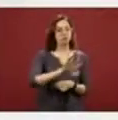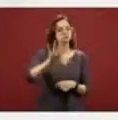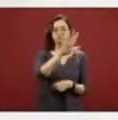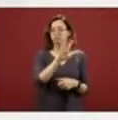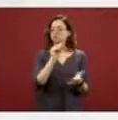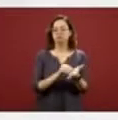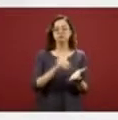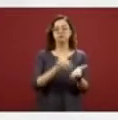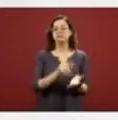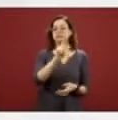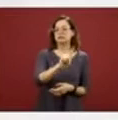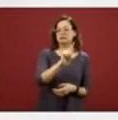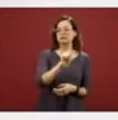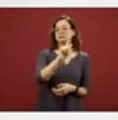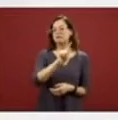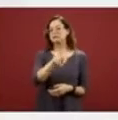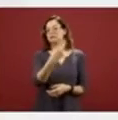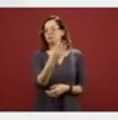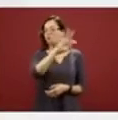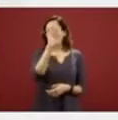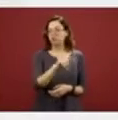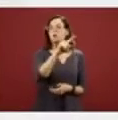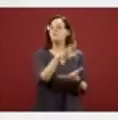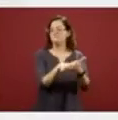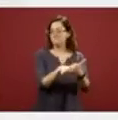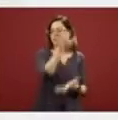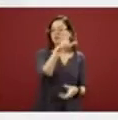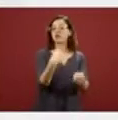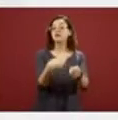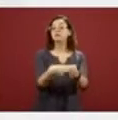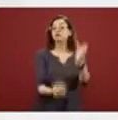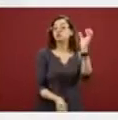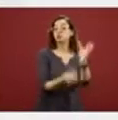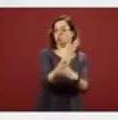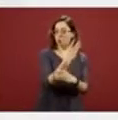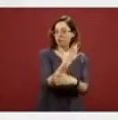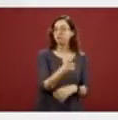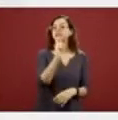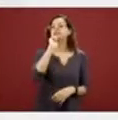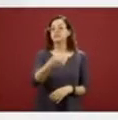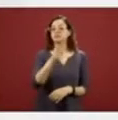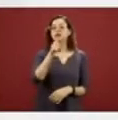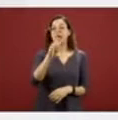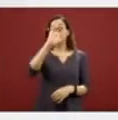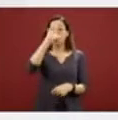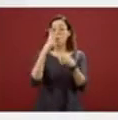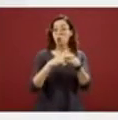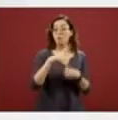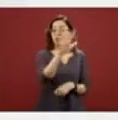el 70–72% de la carga de enfermedad nueva. Es decir, es el continente europeo el